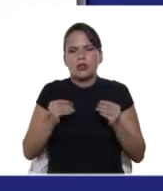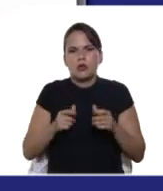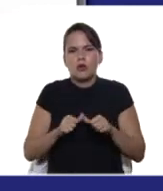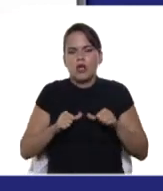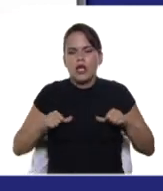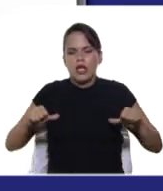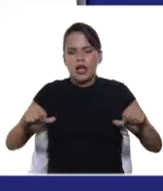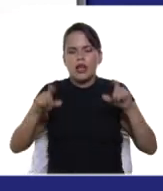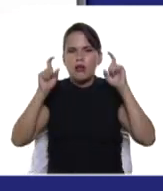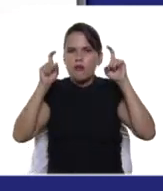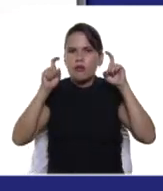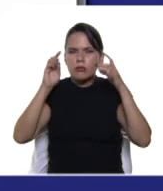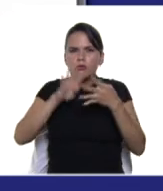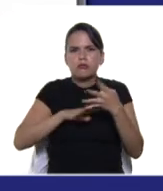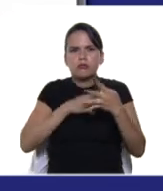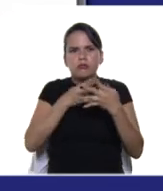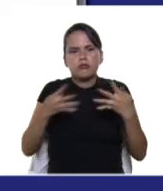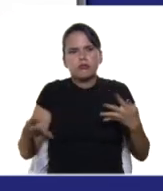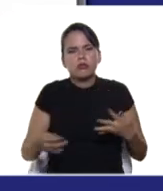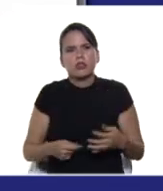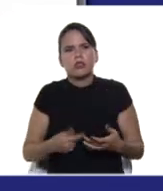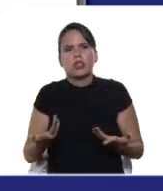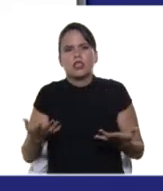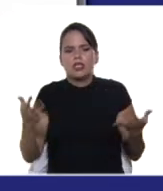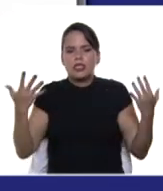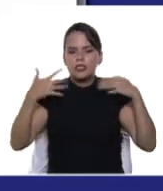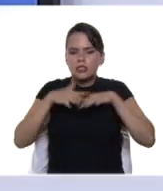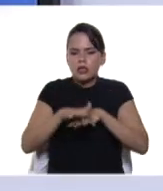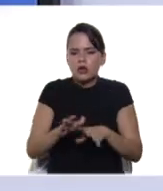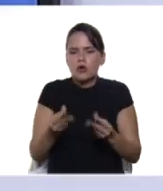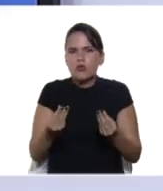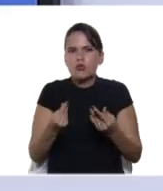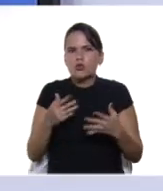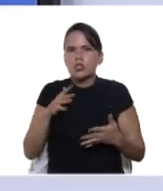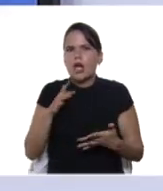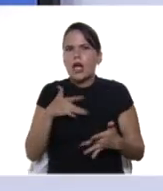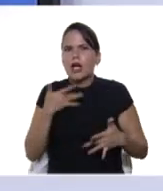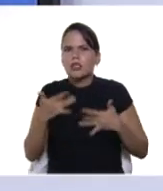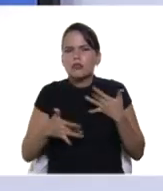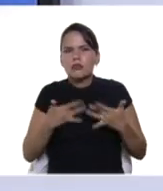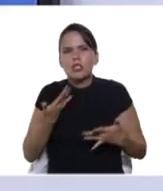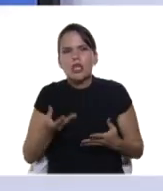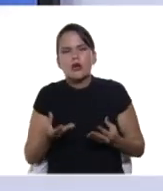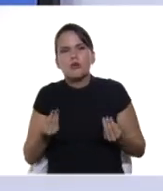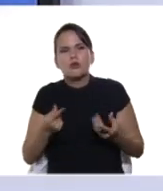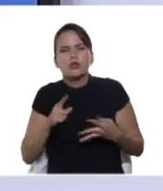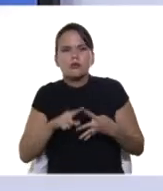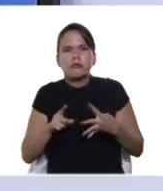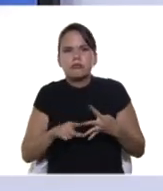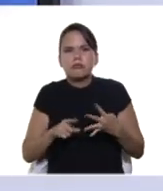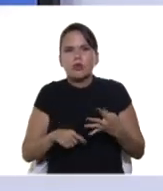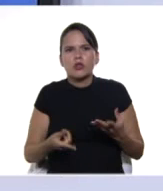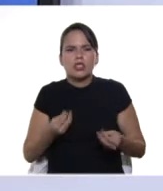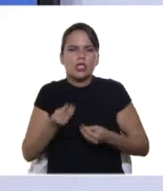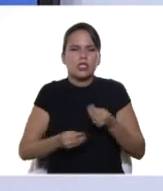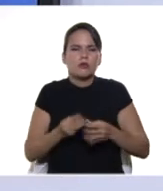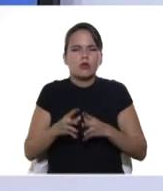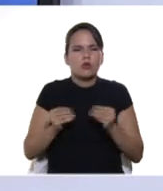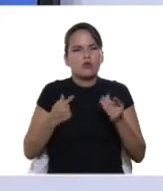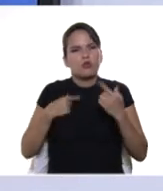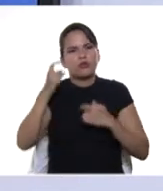área de formación de matemática, que se relaciona con muchísimas actividades y con muchísimas situaciones de la vida